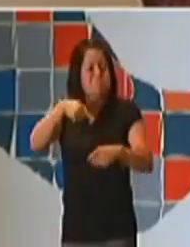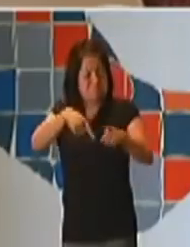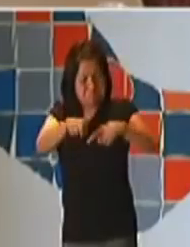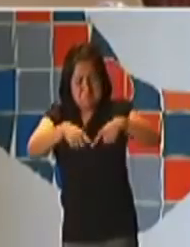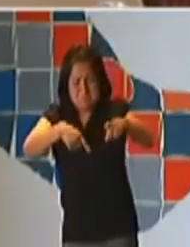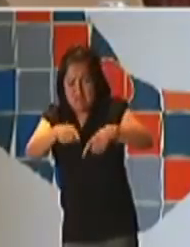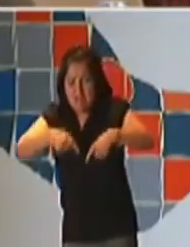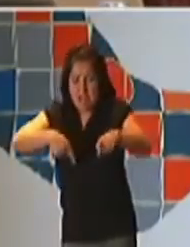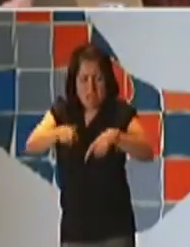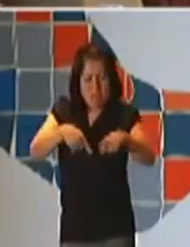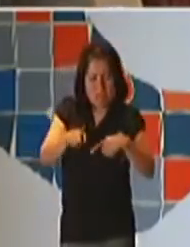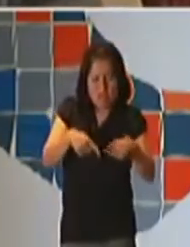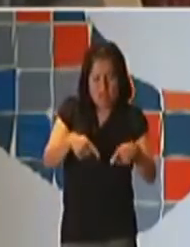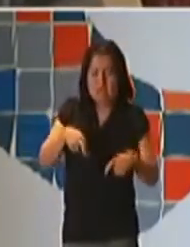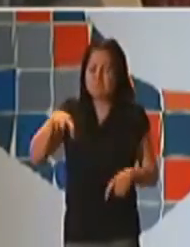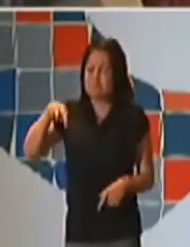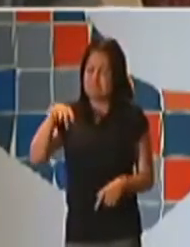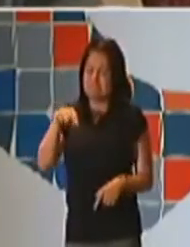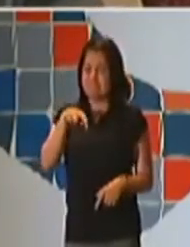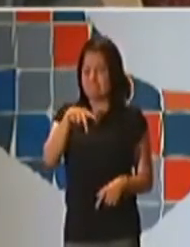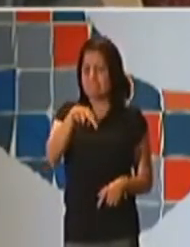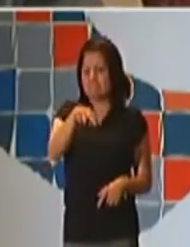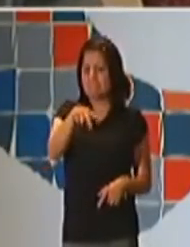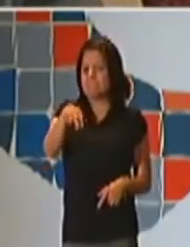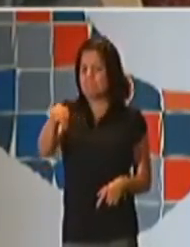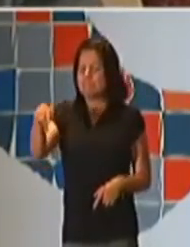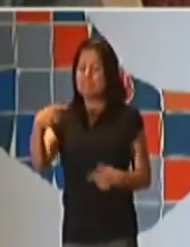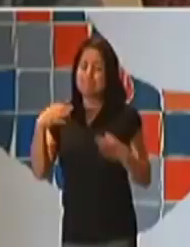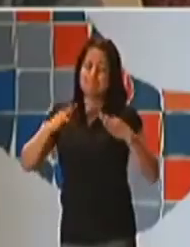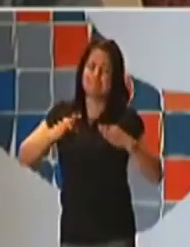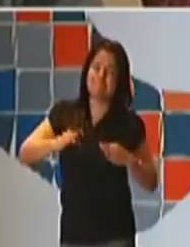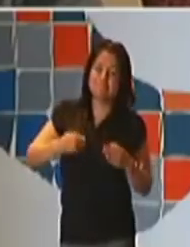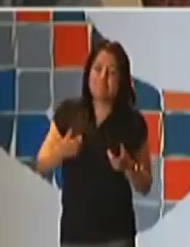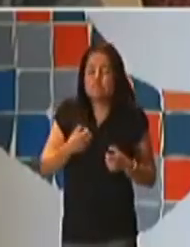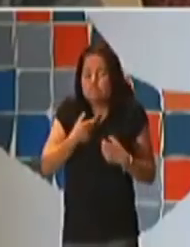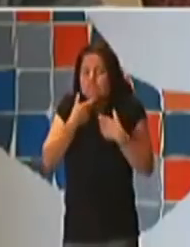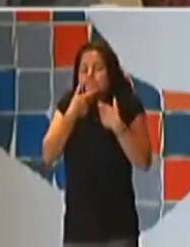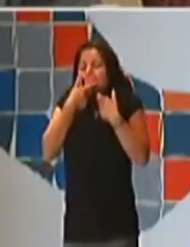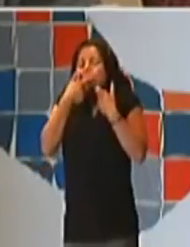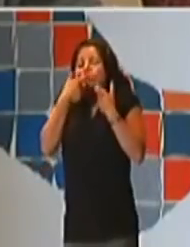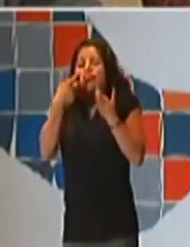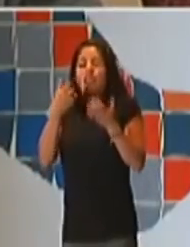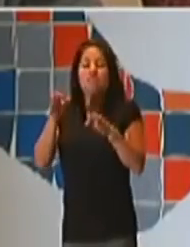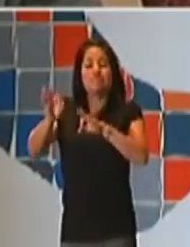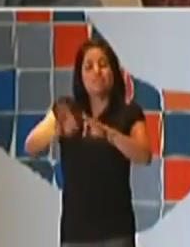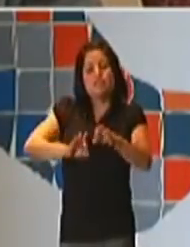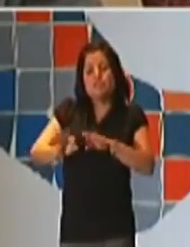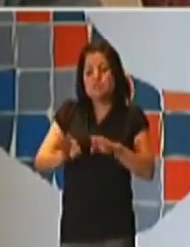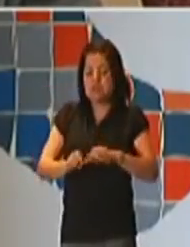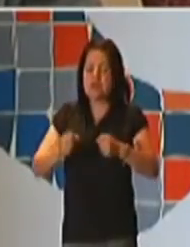calle el derecho a caminar el derecho a respirar los empleos seguros las